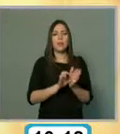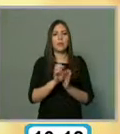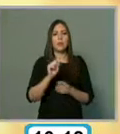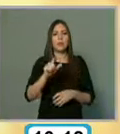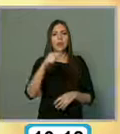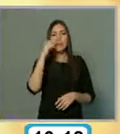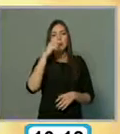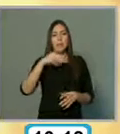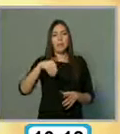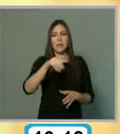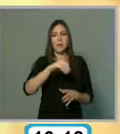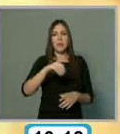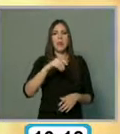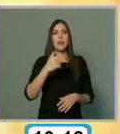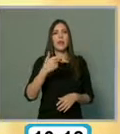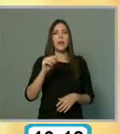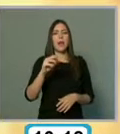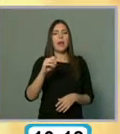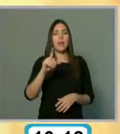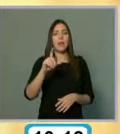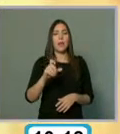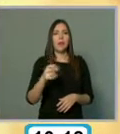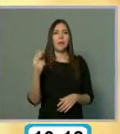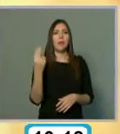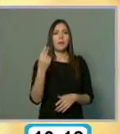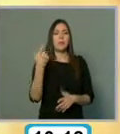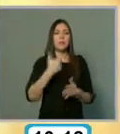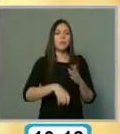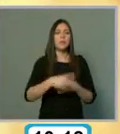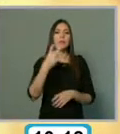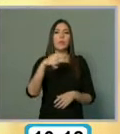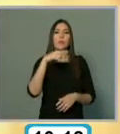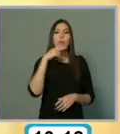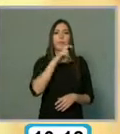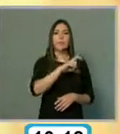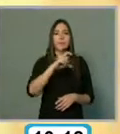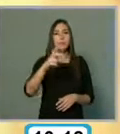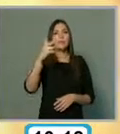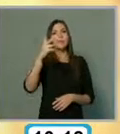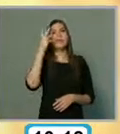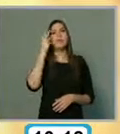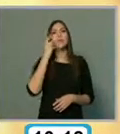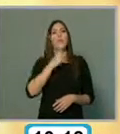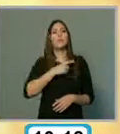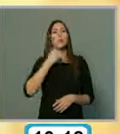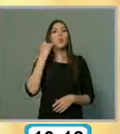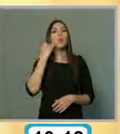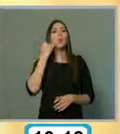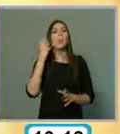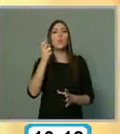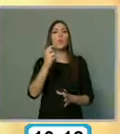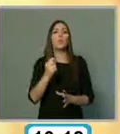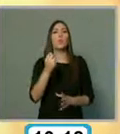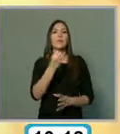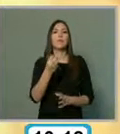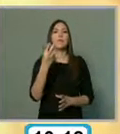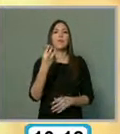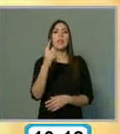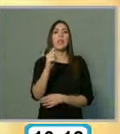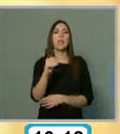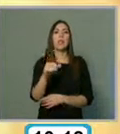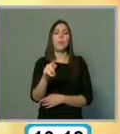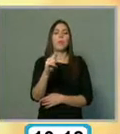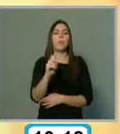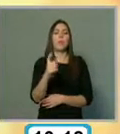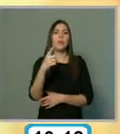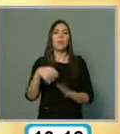al gusto. Para el guacamole vamos a necesitar 2 aguacates, 2 limones solo el jugo, 3 tomates,